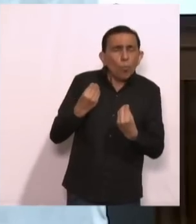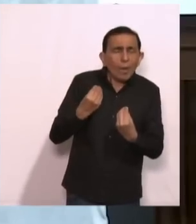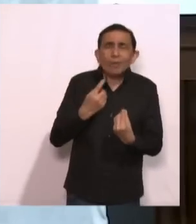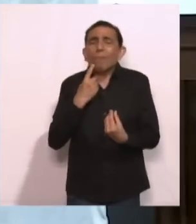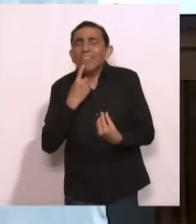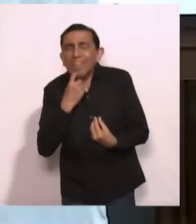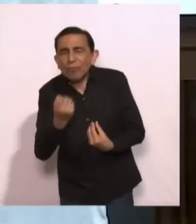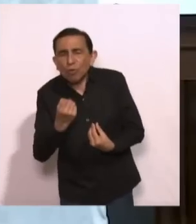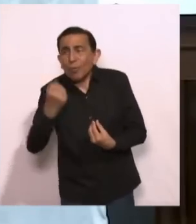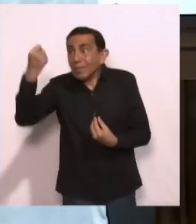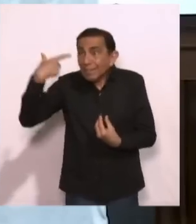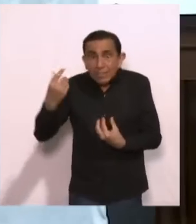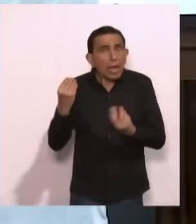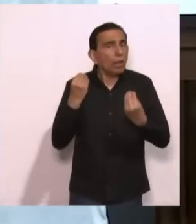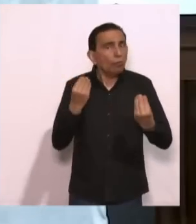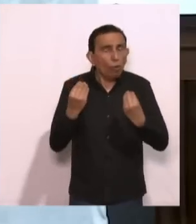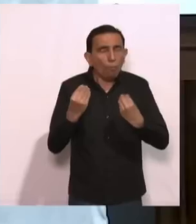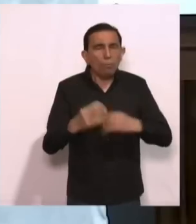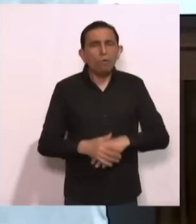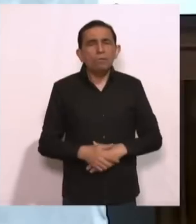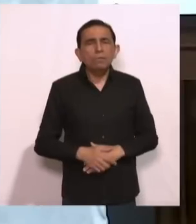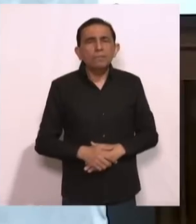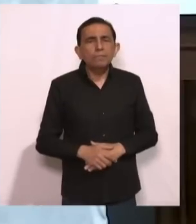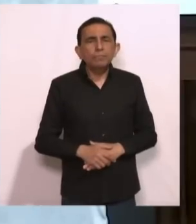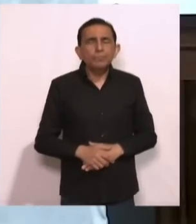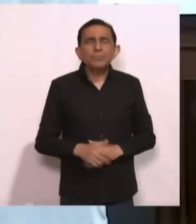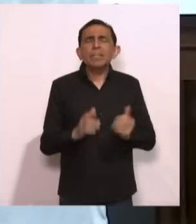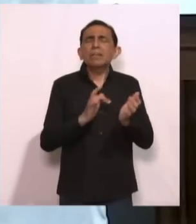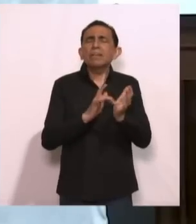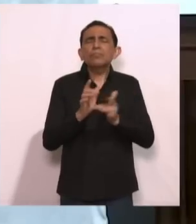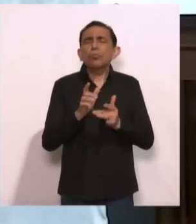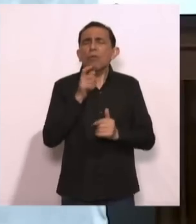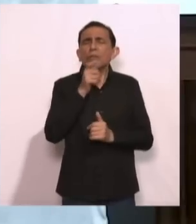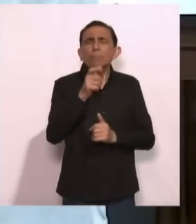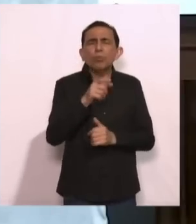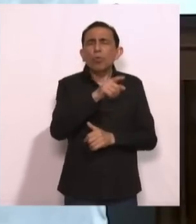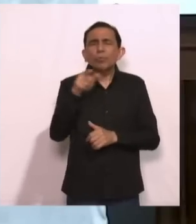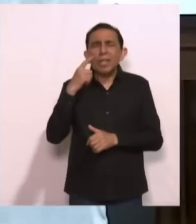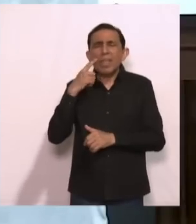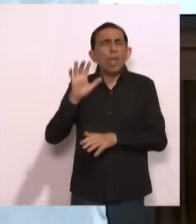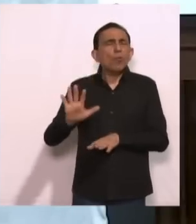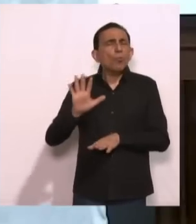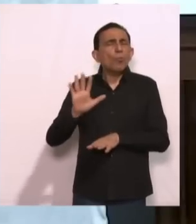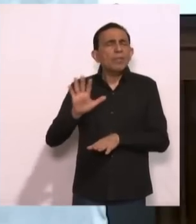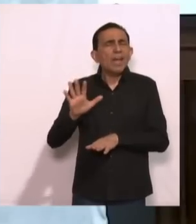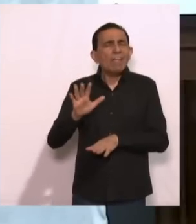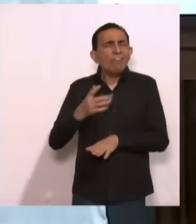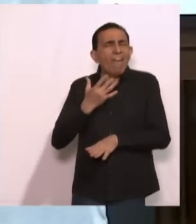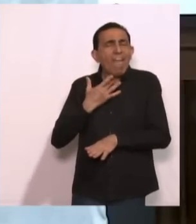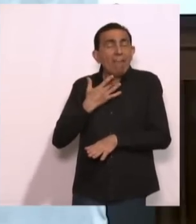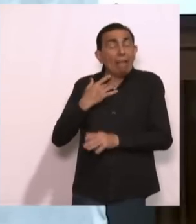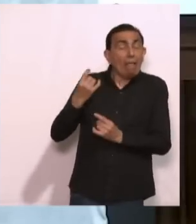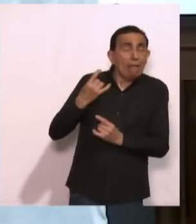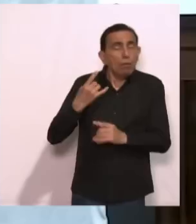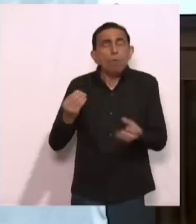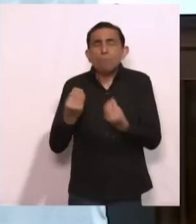la señal de que va a suceder? Jesús respondió: tengan cuidado, no se dejen engañar,